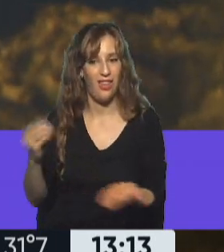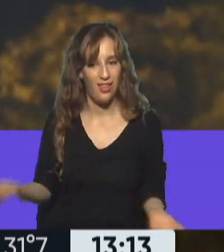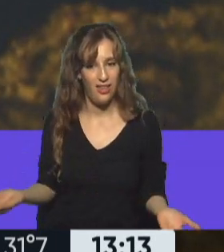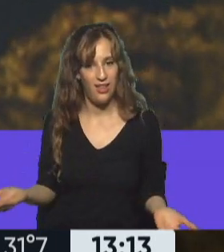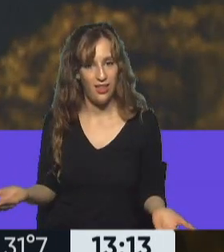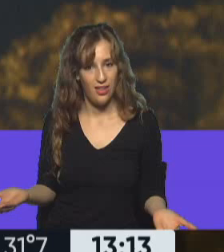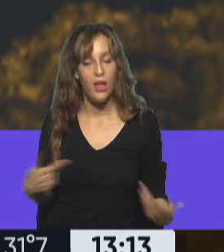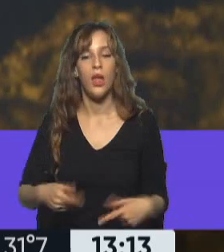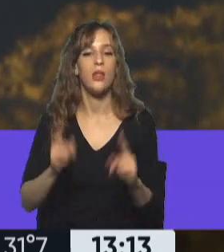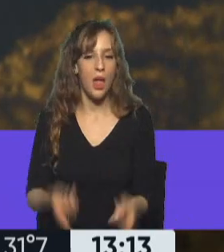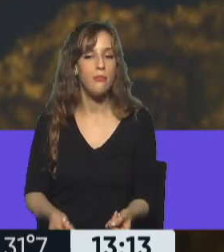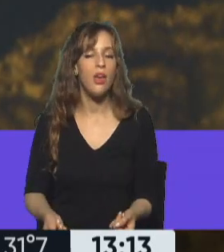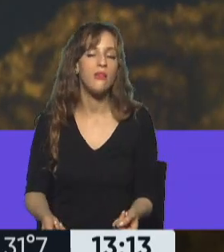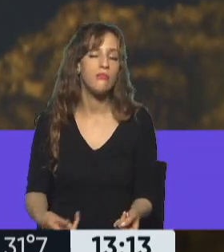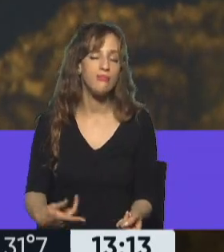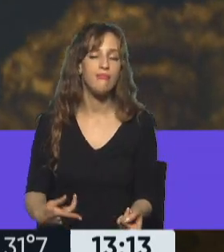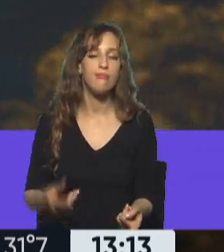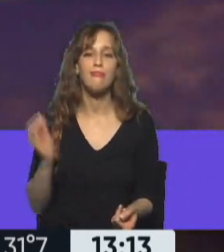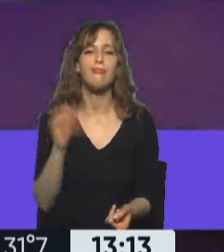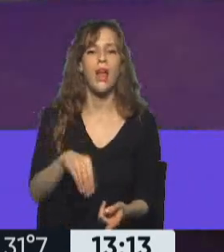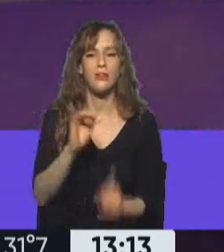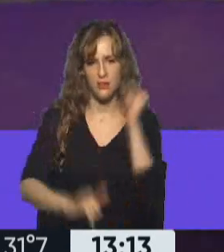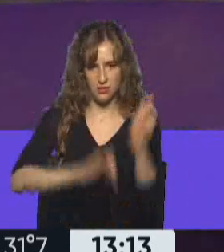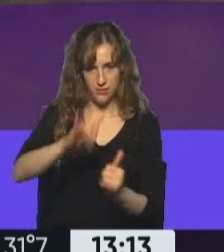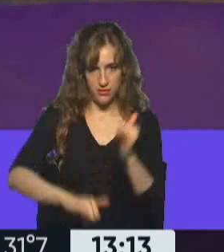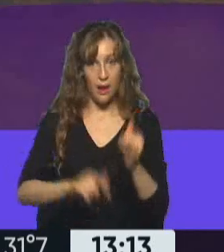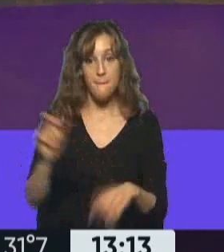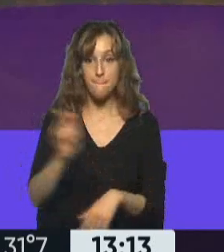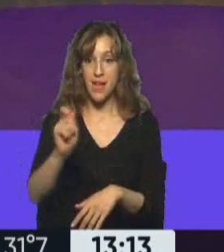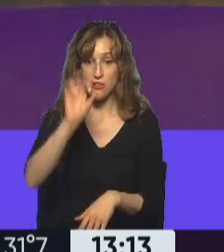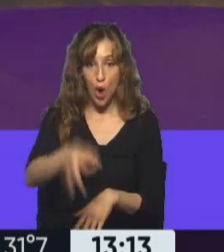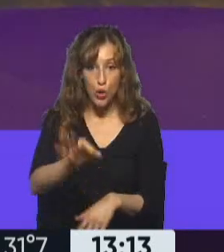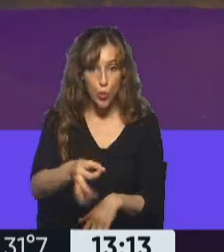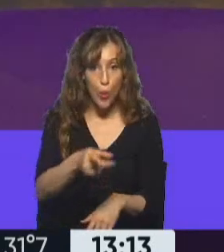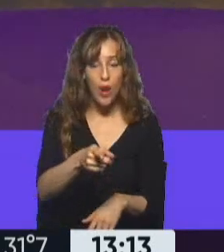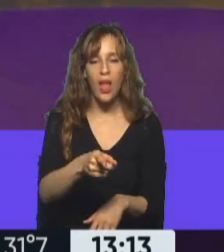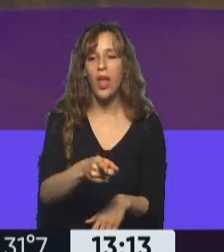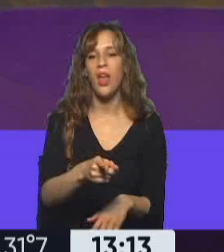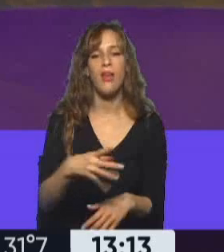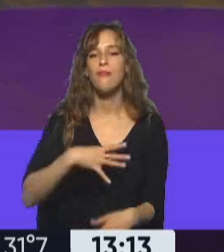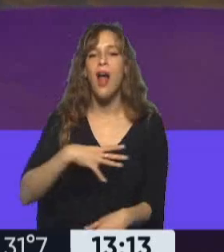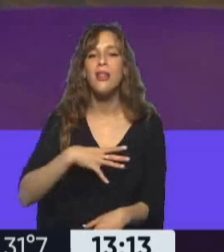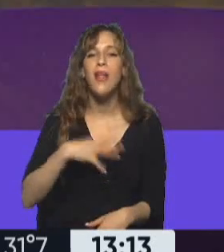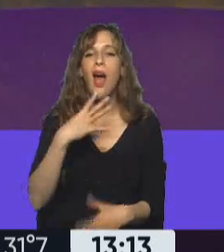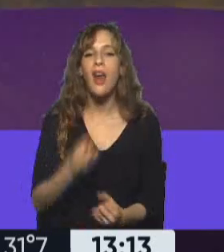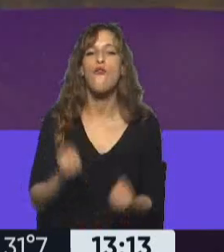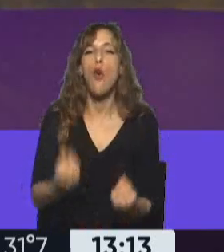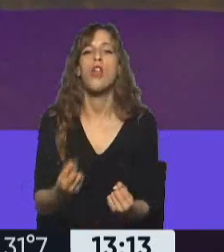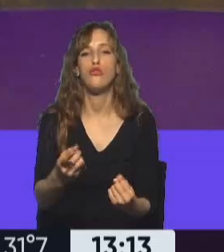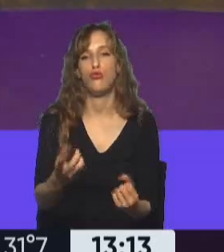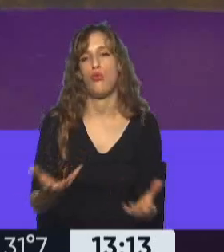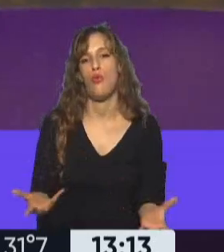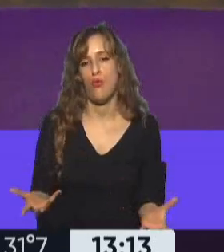y además particularmente no existió, acá tenemos el caso de octubre, no viene existiendo un refuerzo del aumento del precio internacional en el corto